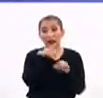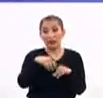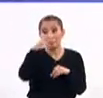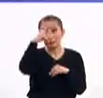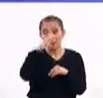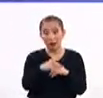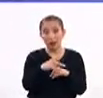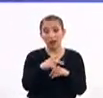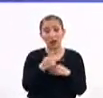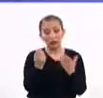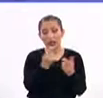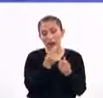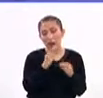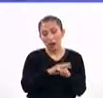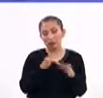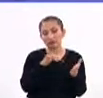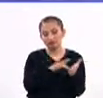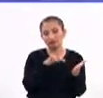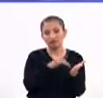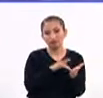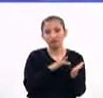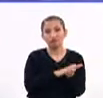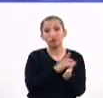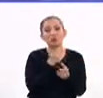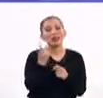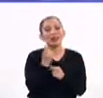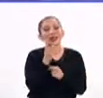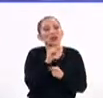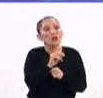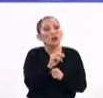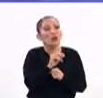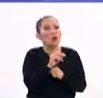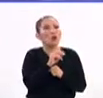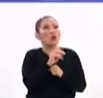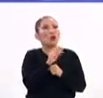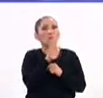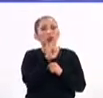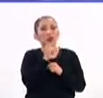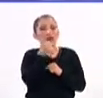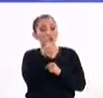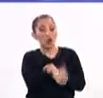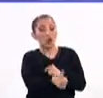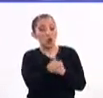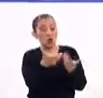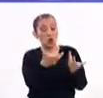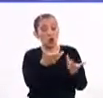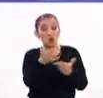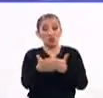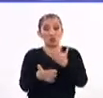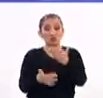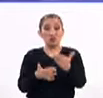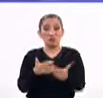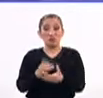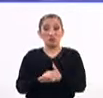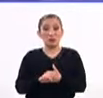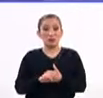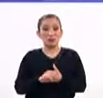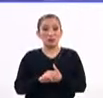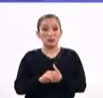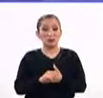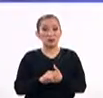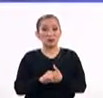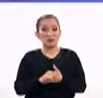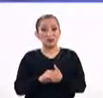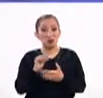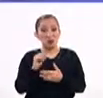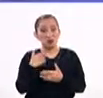país es algo que necesita mucho apoyo. Porque no es algo que se pueda valer por sí mismo en un sentido de